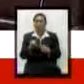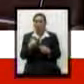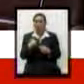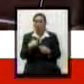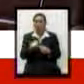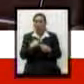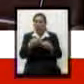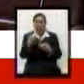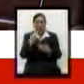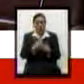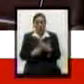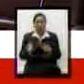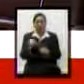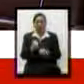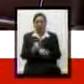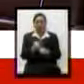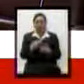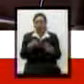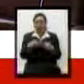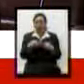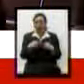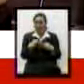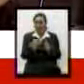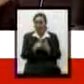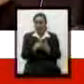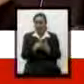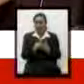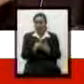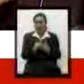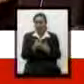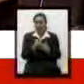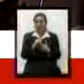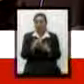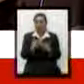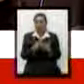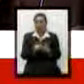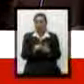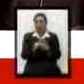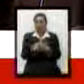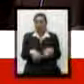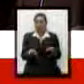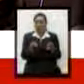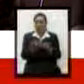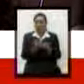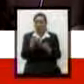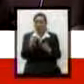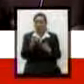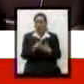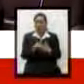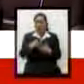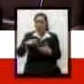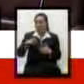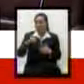Nosotros realmente confiamos en la aprobación de este dictamen, ya que es un instrumento importante para que